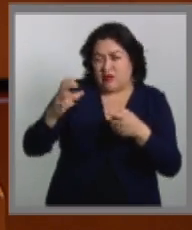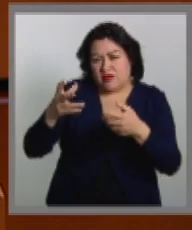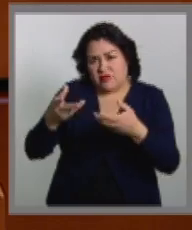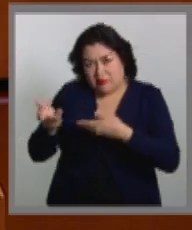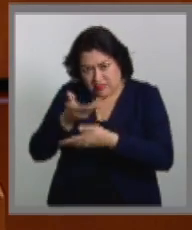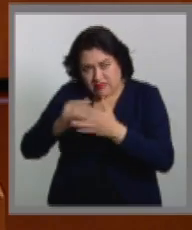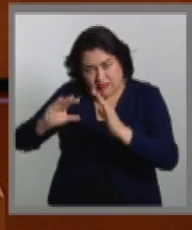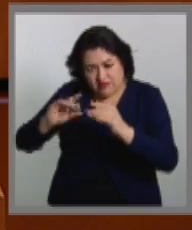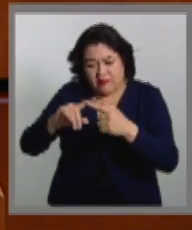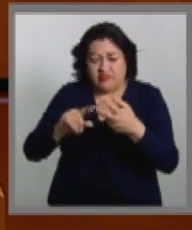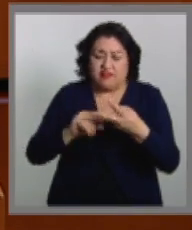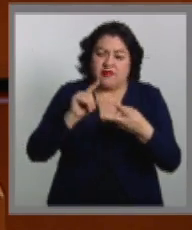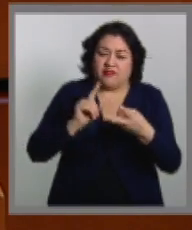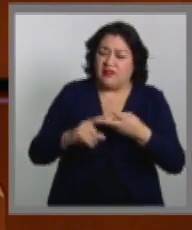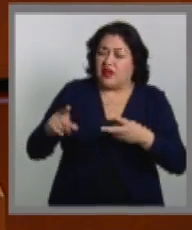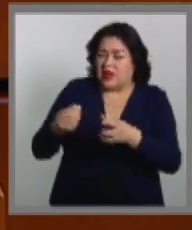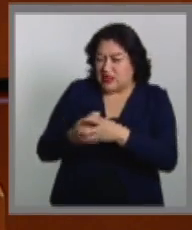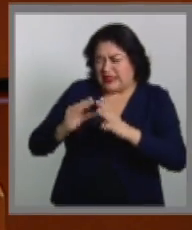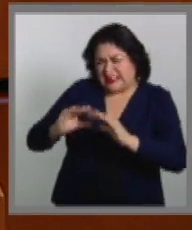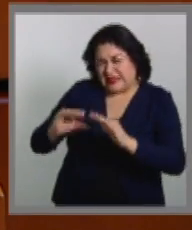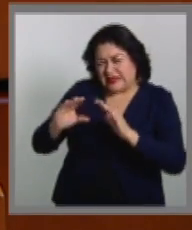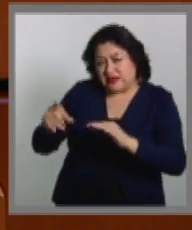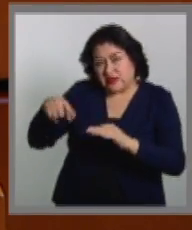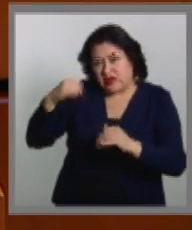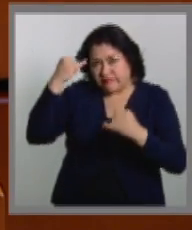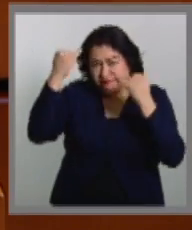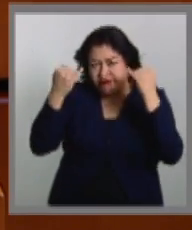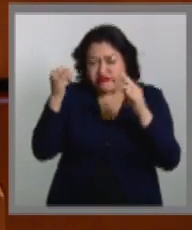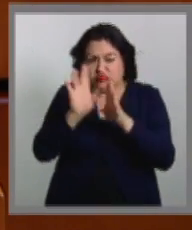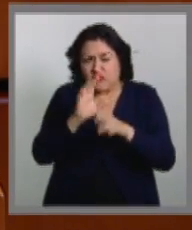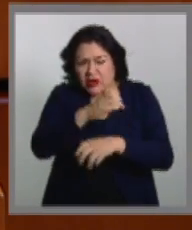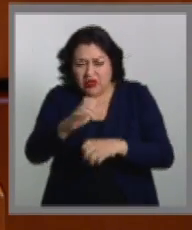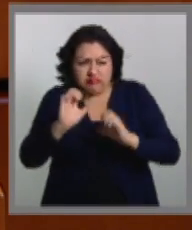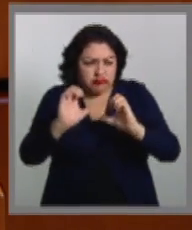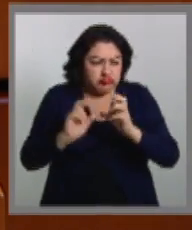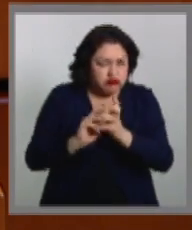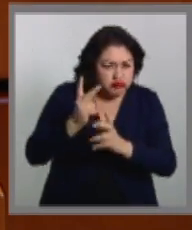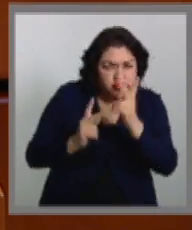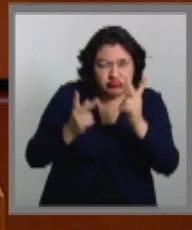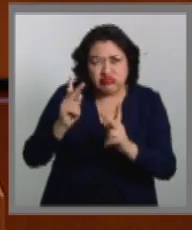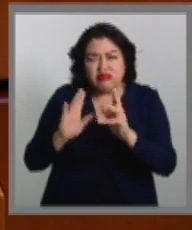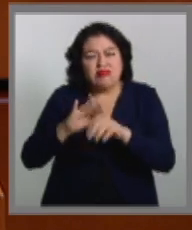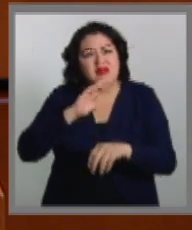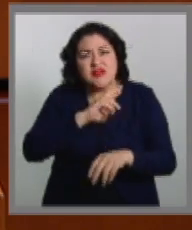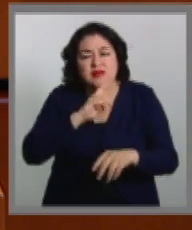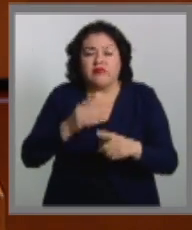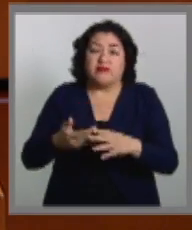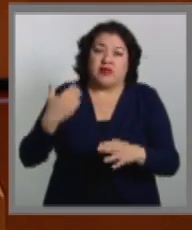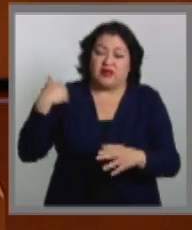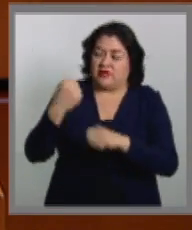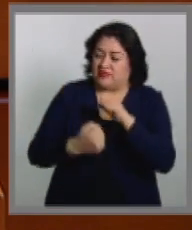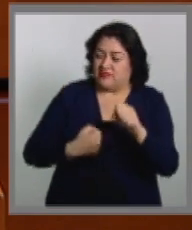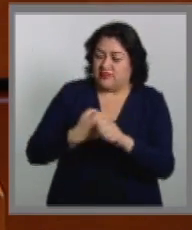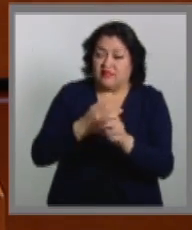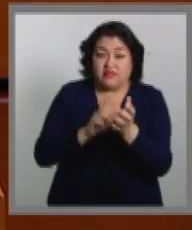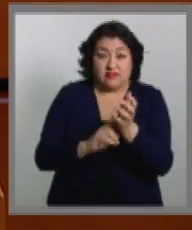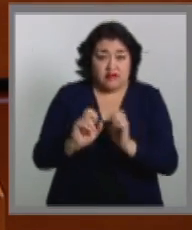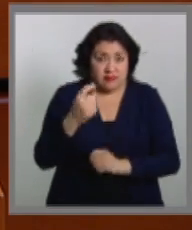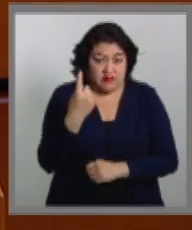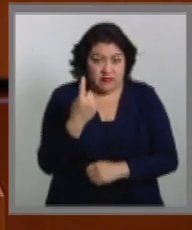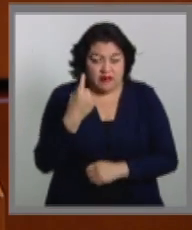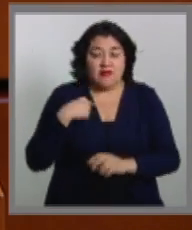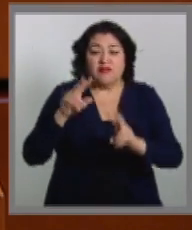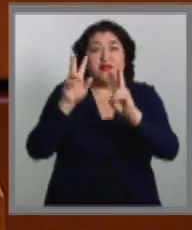tecnología, desarrollo de capacidades e innovación. Cabe destacar que desde 2001 la política